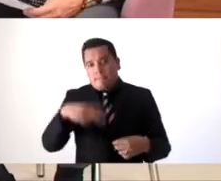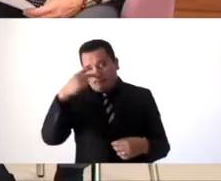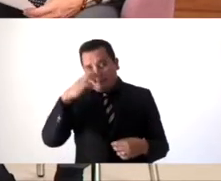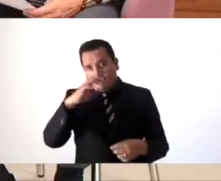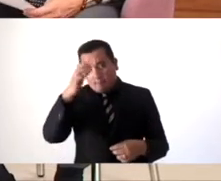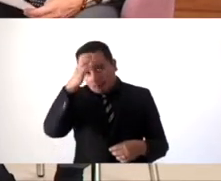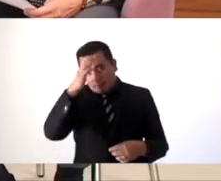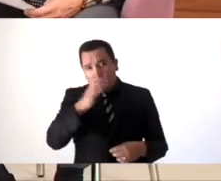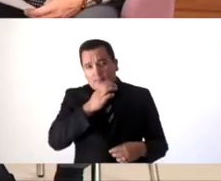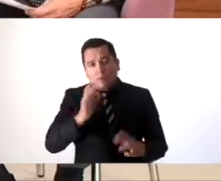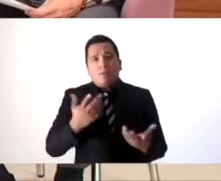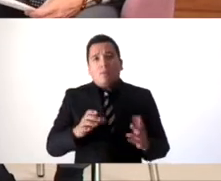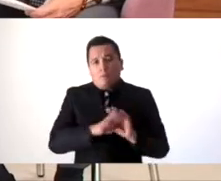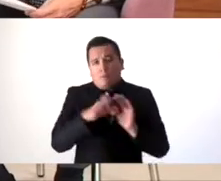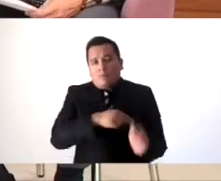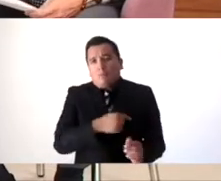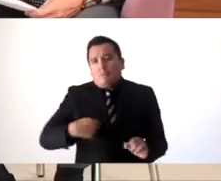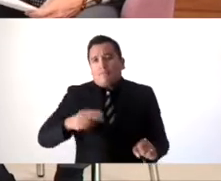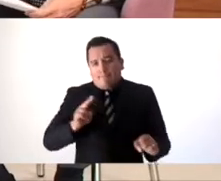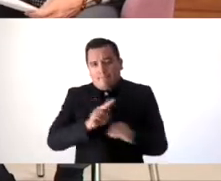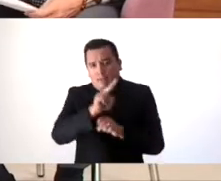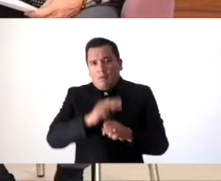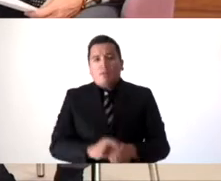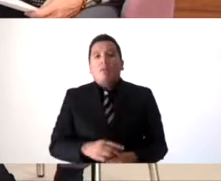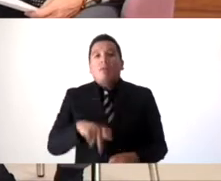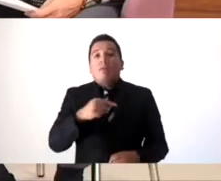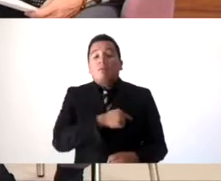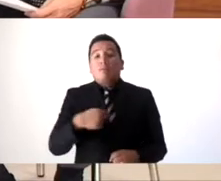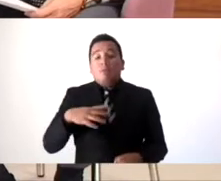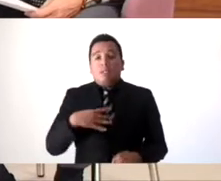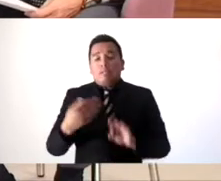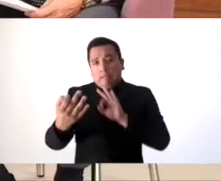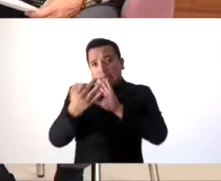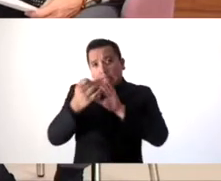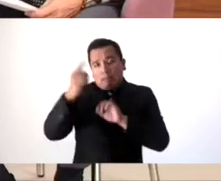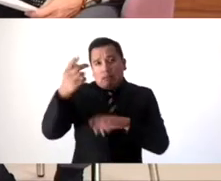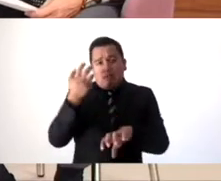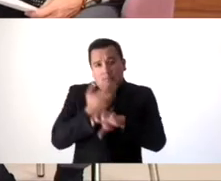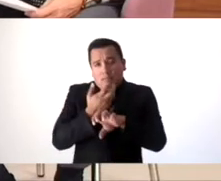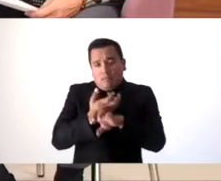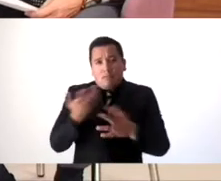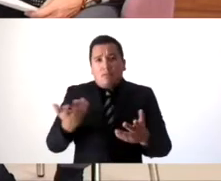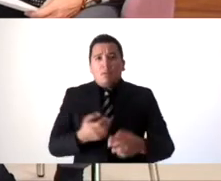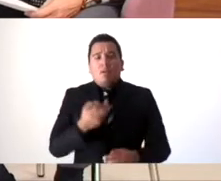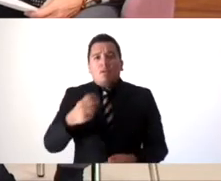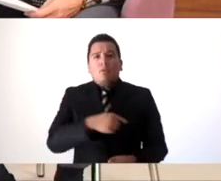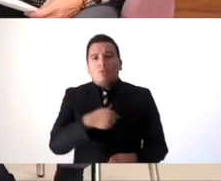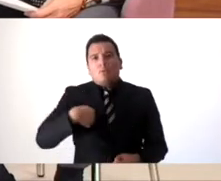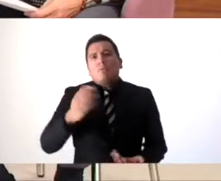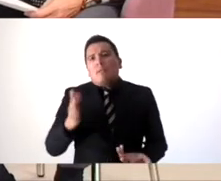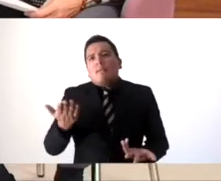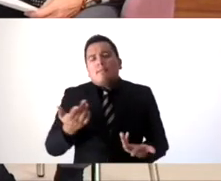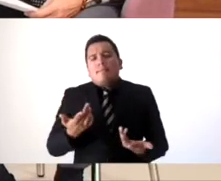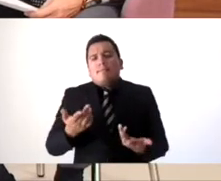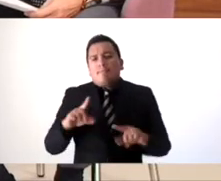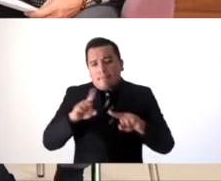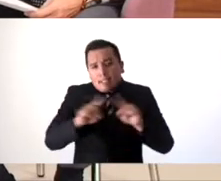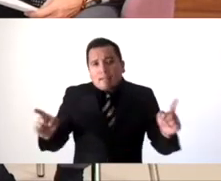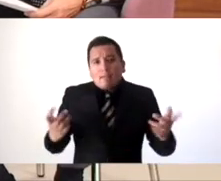y las coahuilenses, viven en el norte y son también vecinos de Estados Unidos. Eso les da